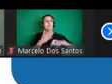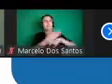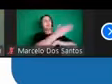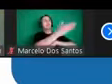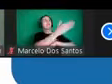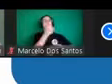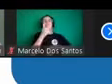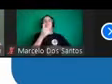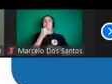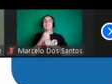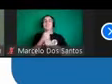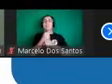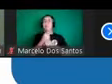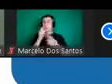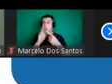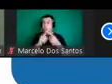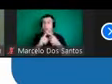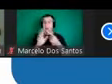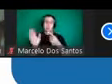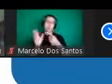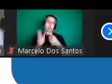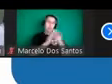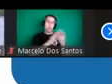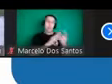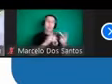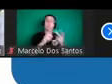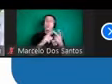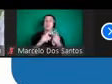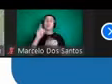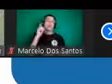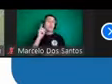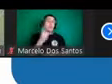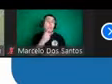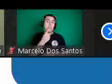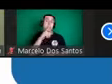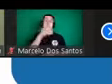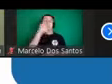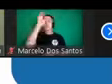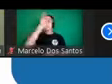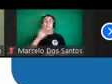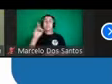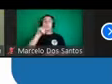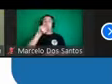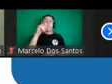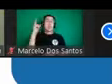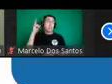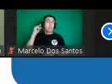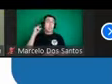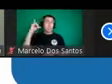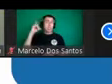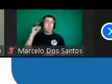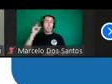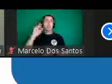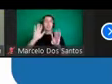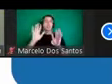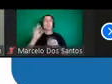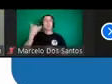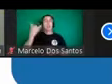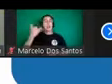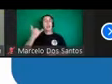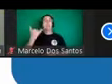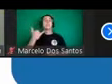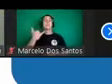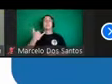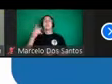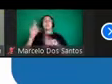discapacidad auditiva tenemos a las personas que tienen una limitación en el sentido de la audición, que puede ser parcial,